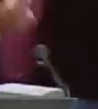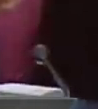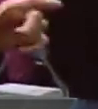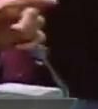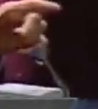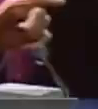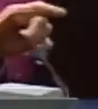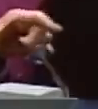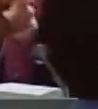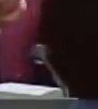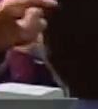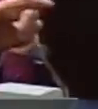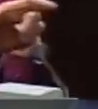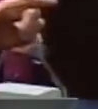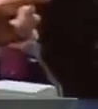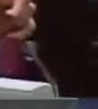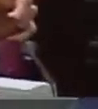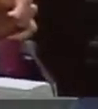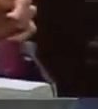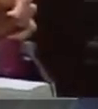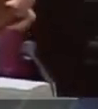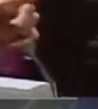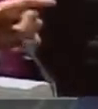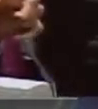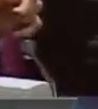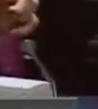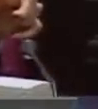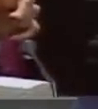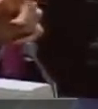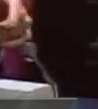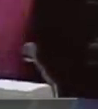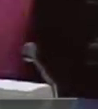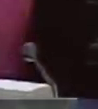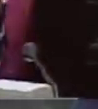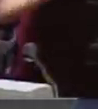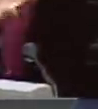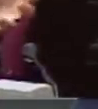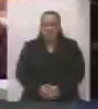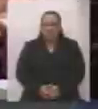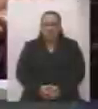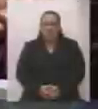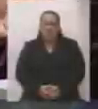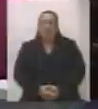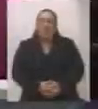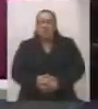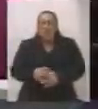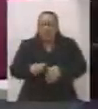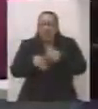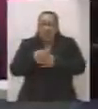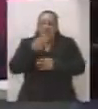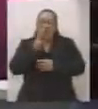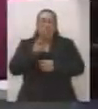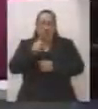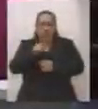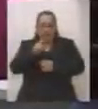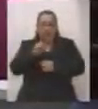últimos años. Efectivamente, había una disminución de la desigualdad en el Perú, lo que los profesores Anderson